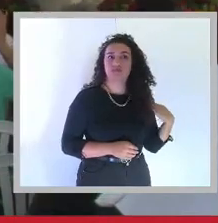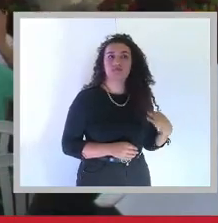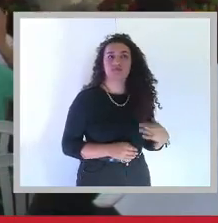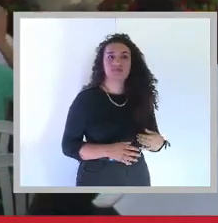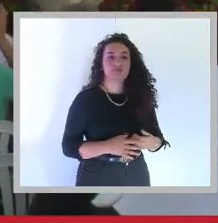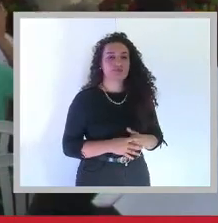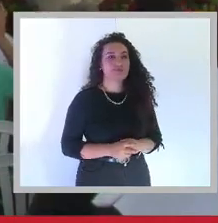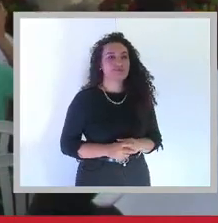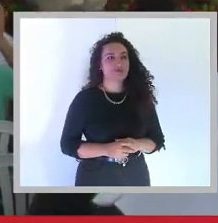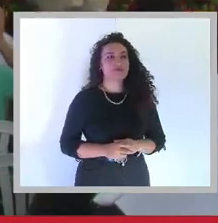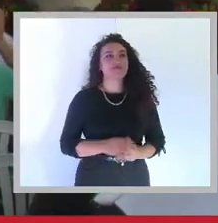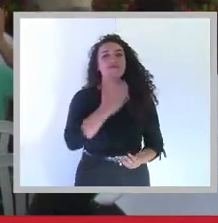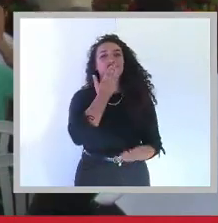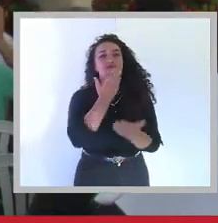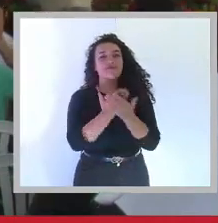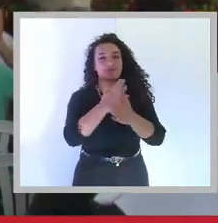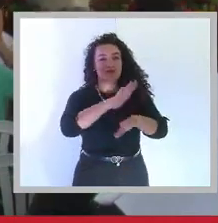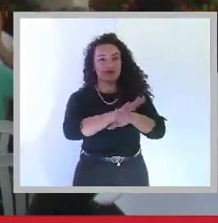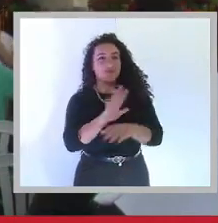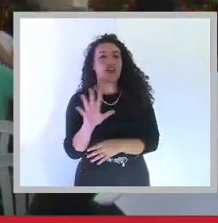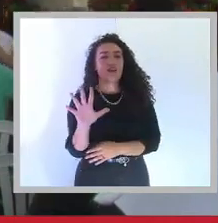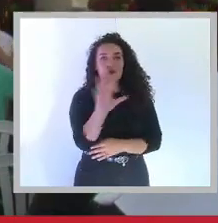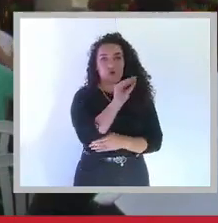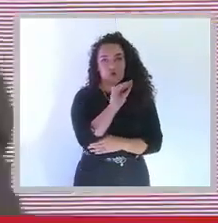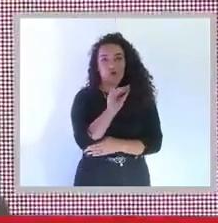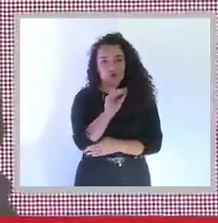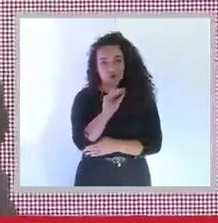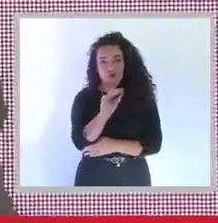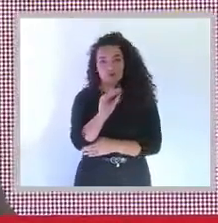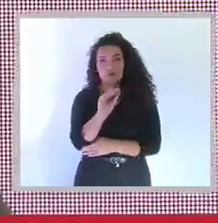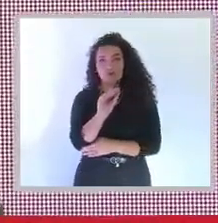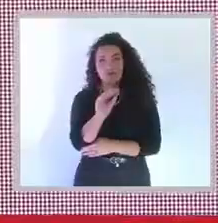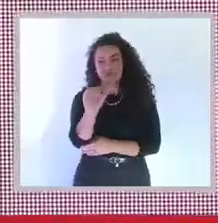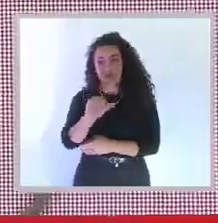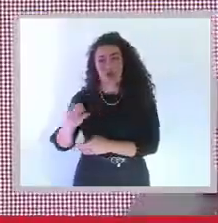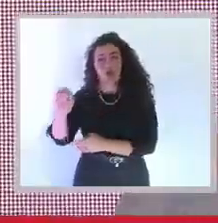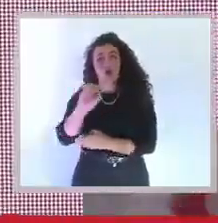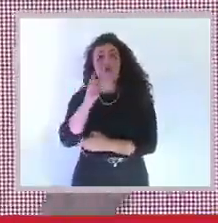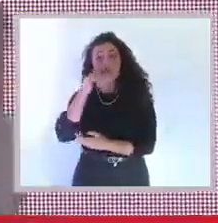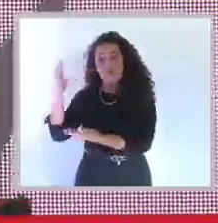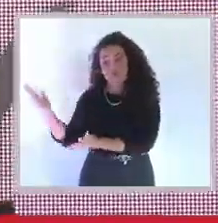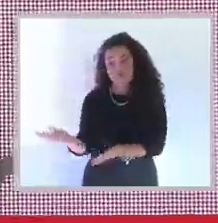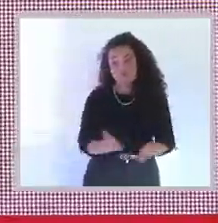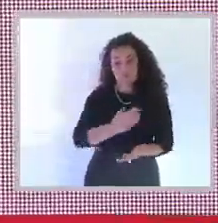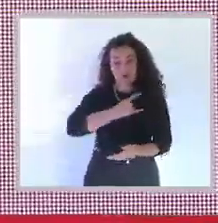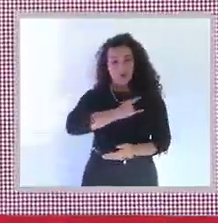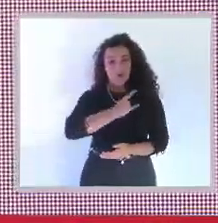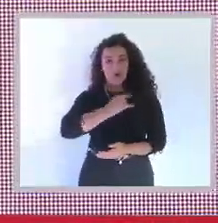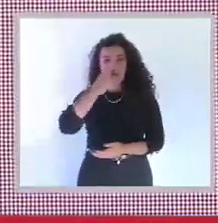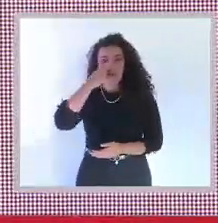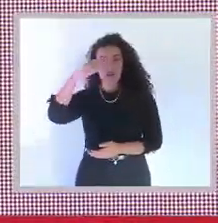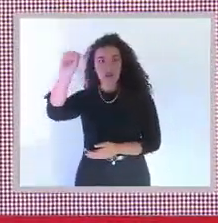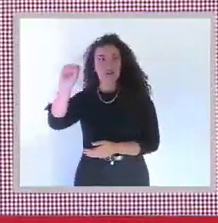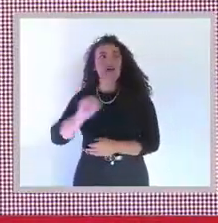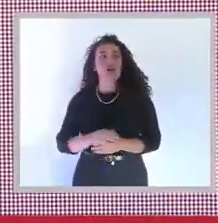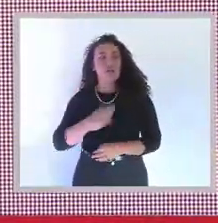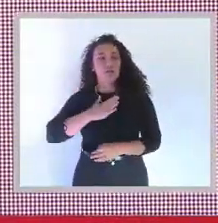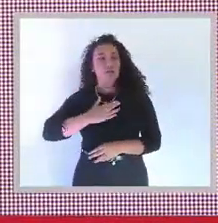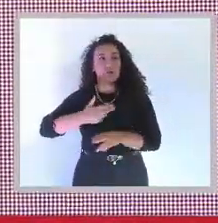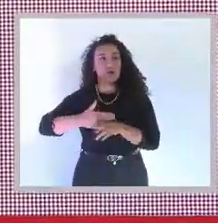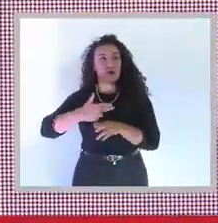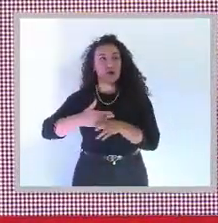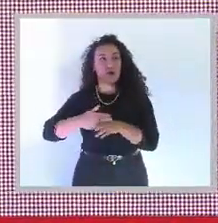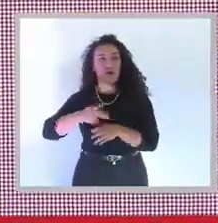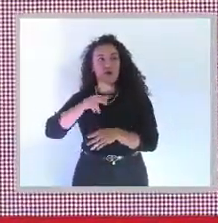Bien, buenas tardes para todas y todos. Bienvenidos a la Universidad Nacional y soy José Ismael Peña, vicerrector de la sede de